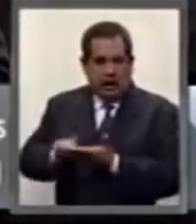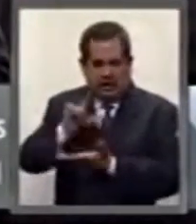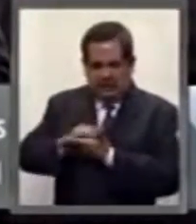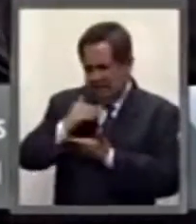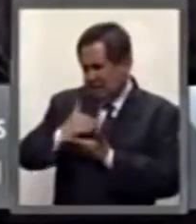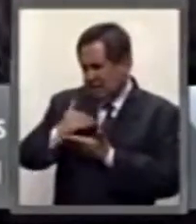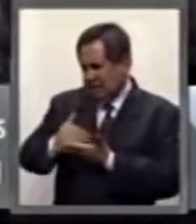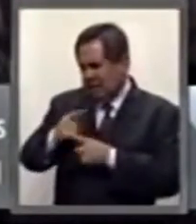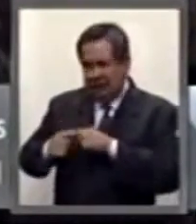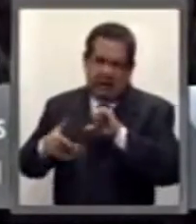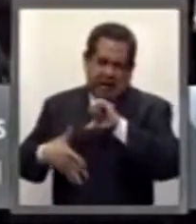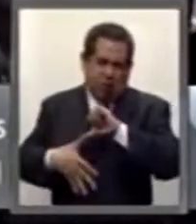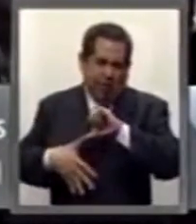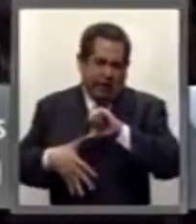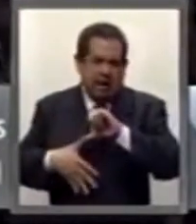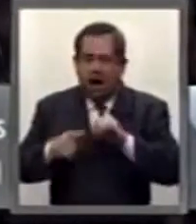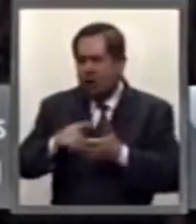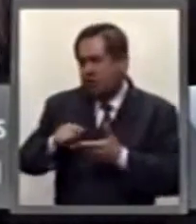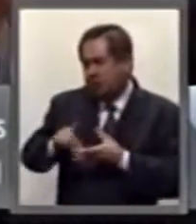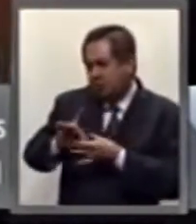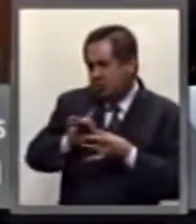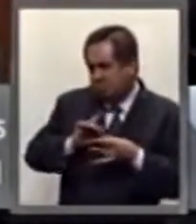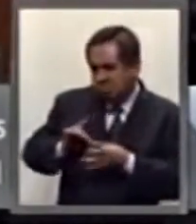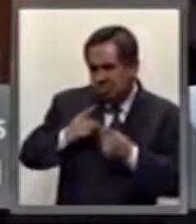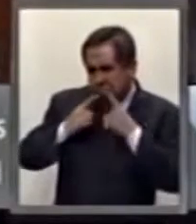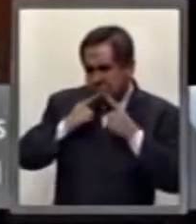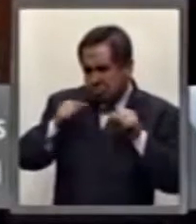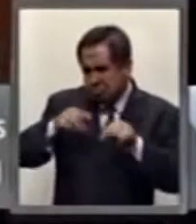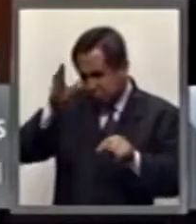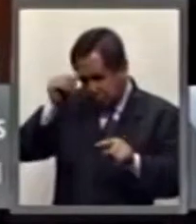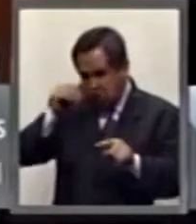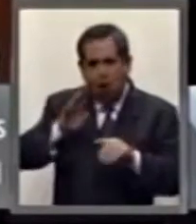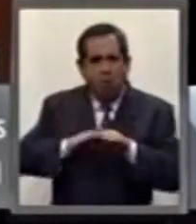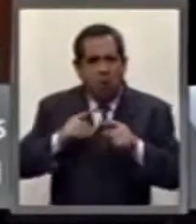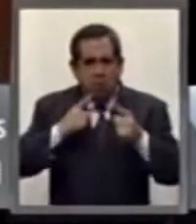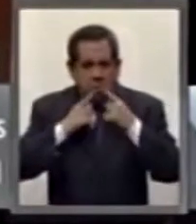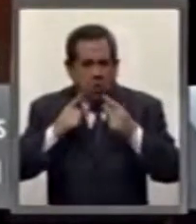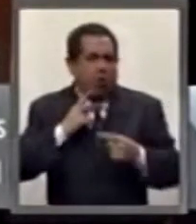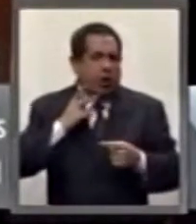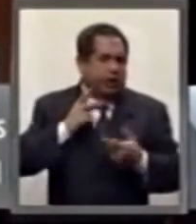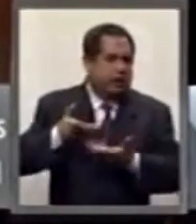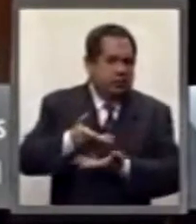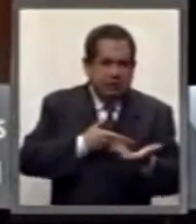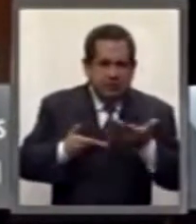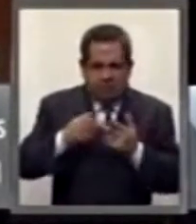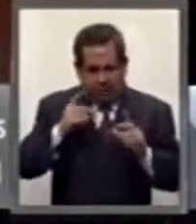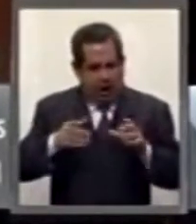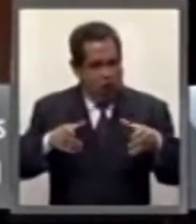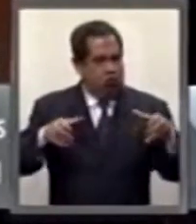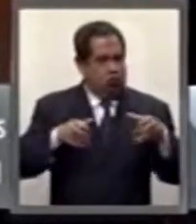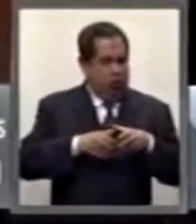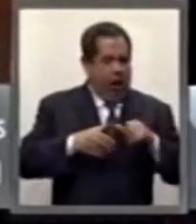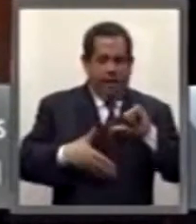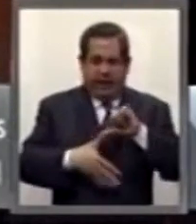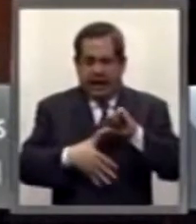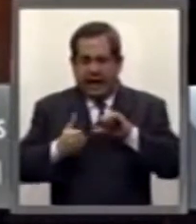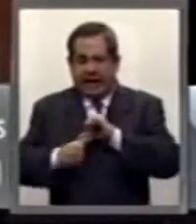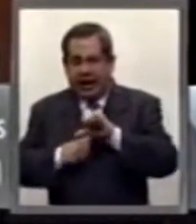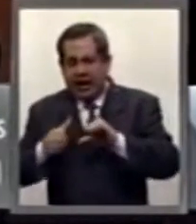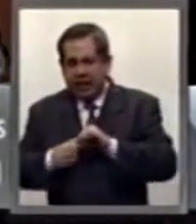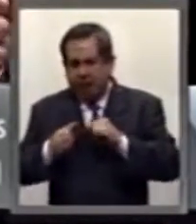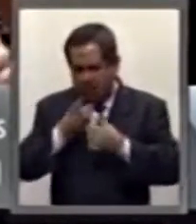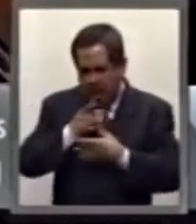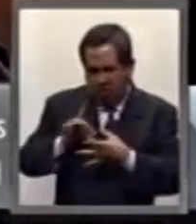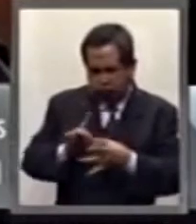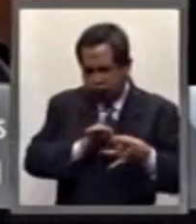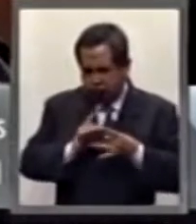legislación existente en la región, y se definieron aspectos relacionados con el diálogo político del Frente Parlamentario de América Latina y del Caribe.